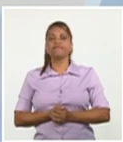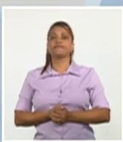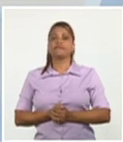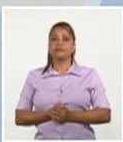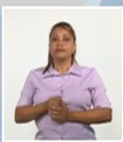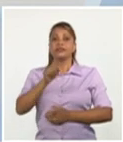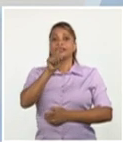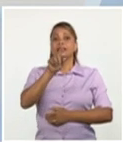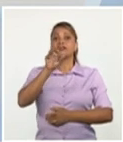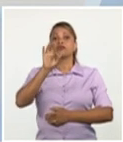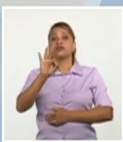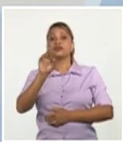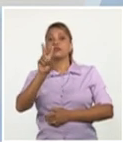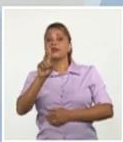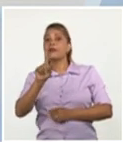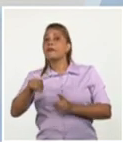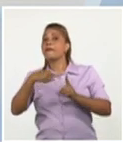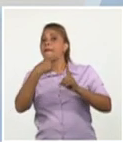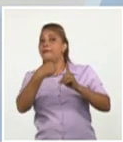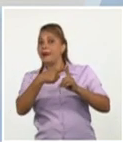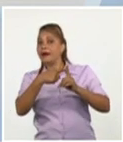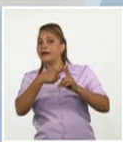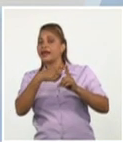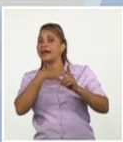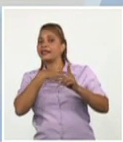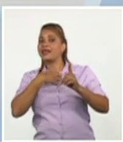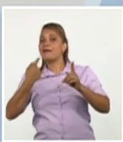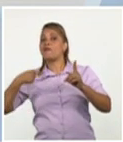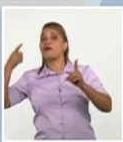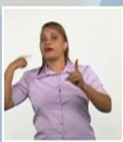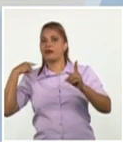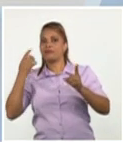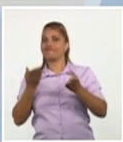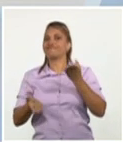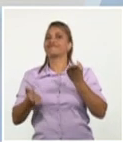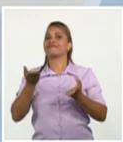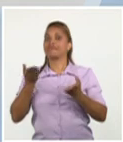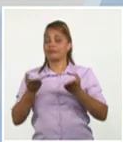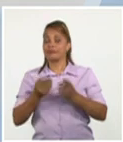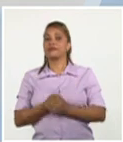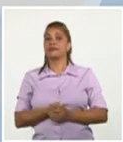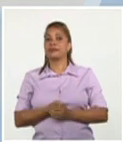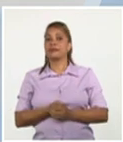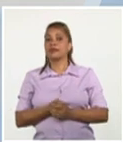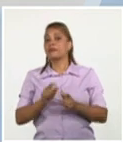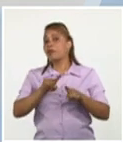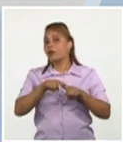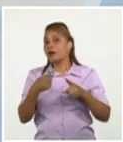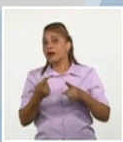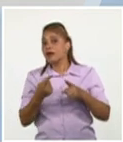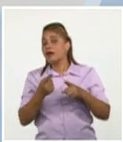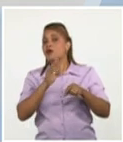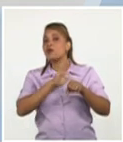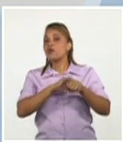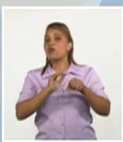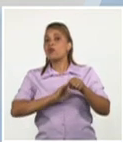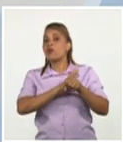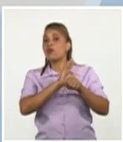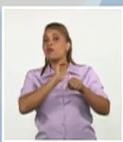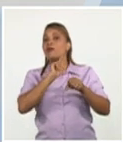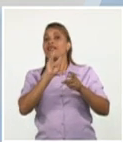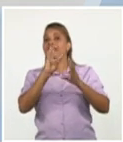182 más que los que teníamos en el día de ayer, y que es producto de la cifra elevada de casos que se han